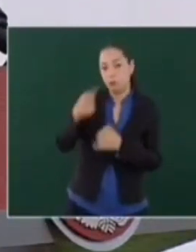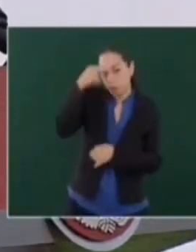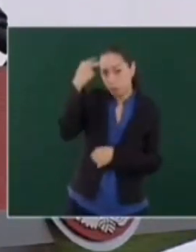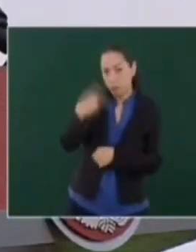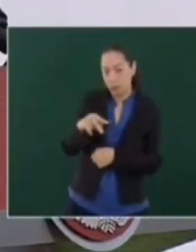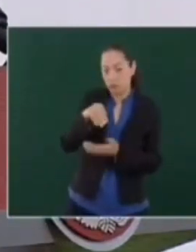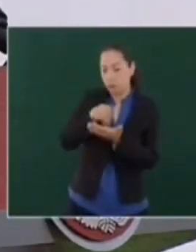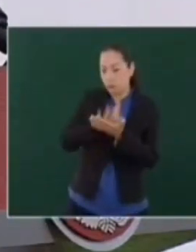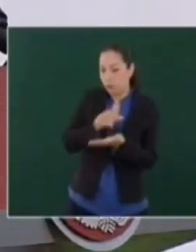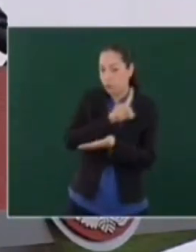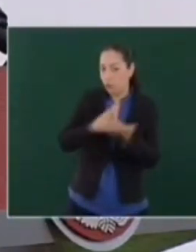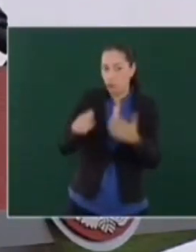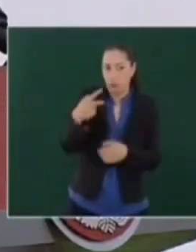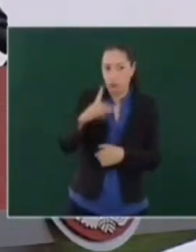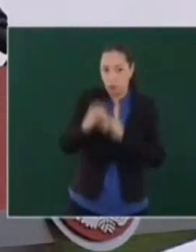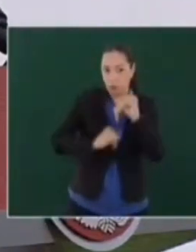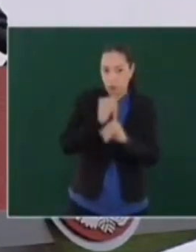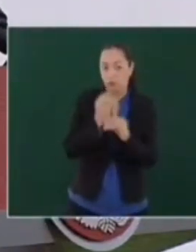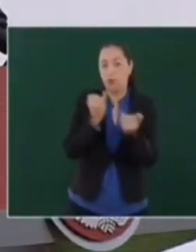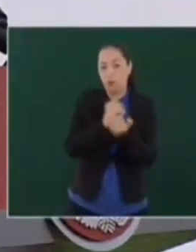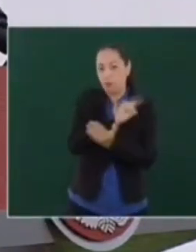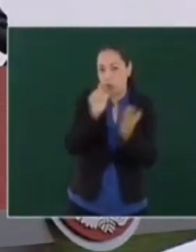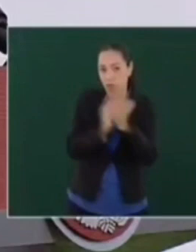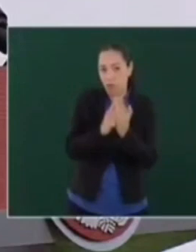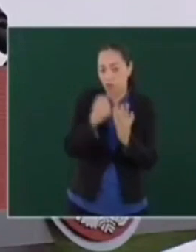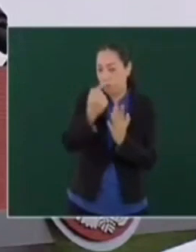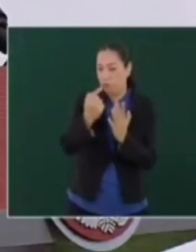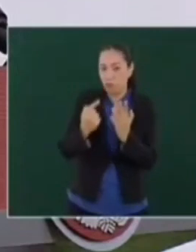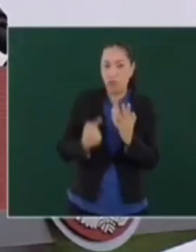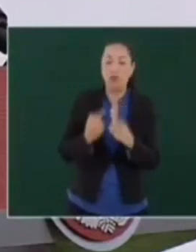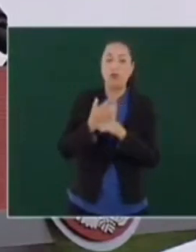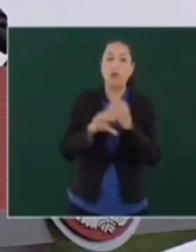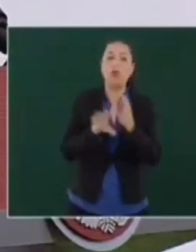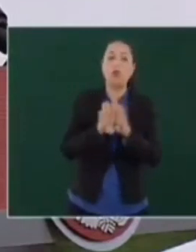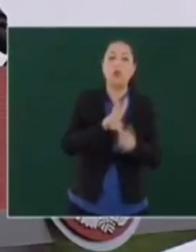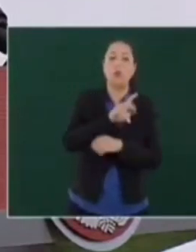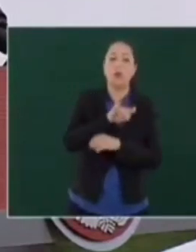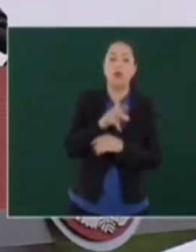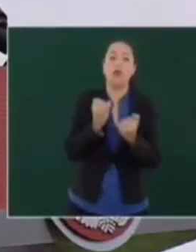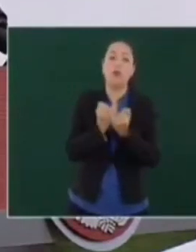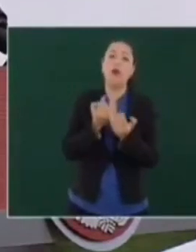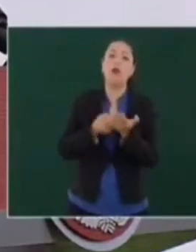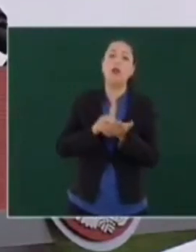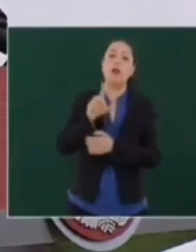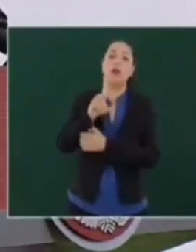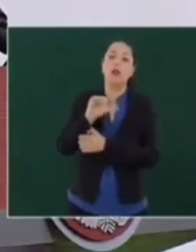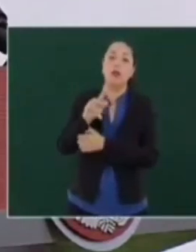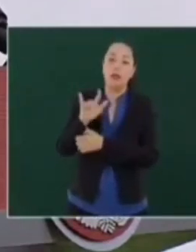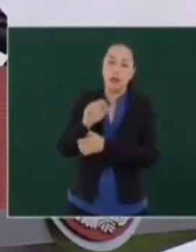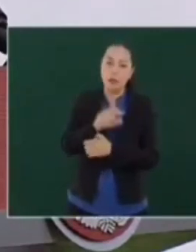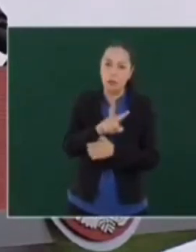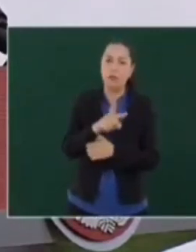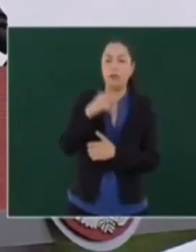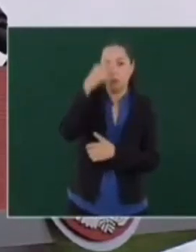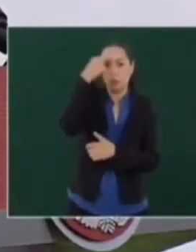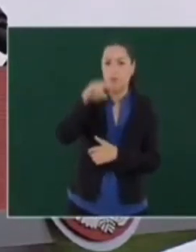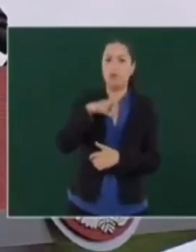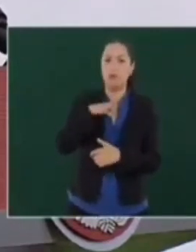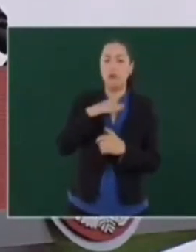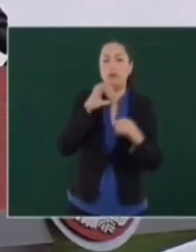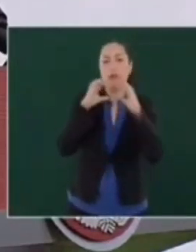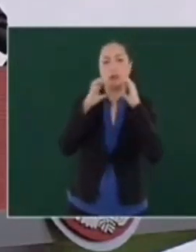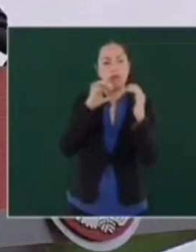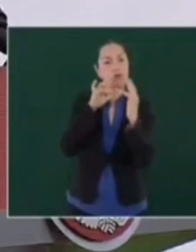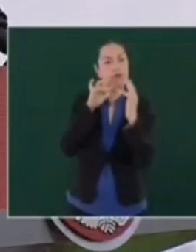internacional respecto a la Convención de Viena y a la Convención de Caracas. México ha mantenido una comunicación directa y constante